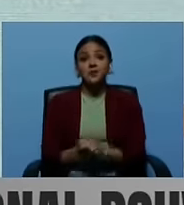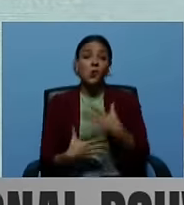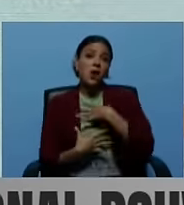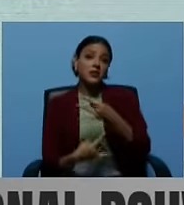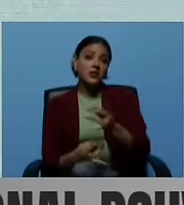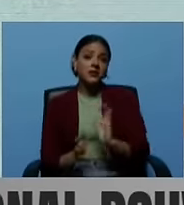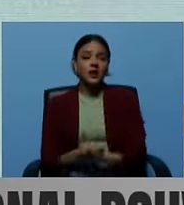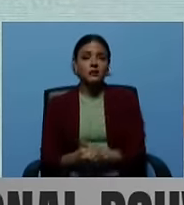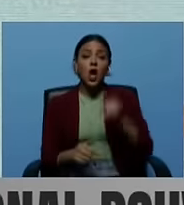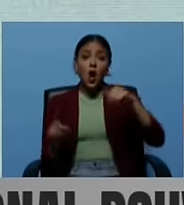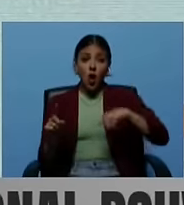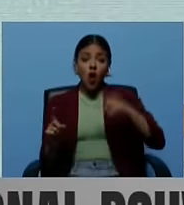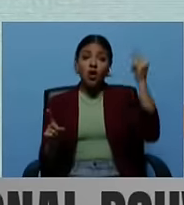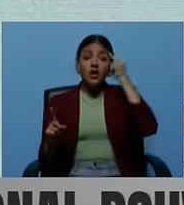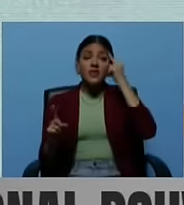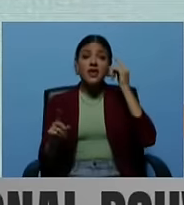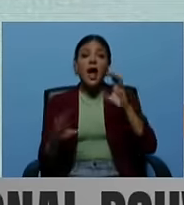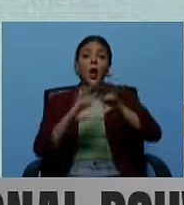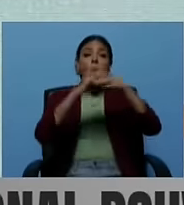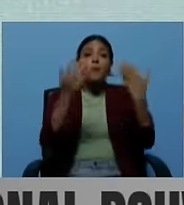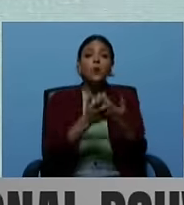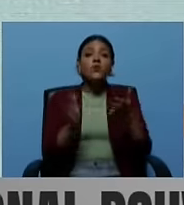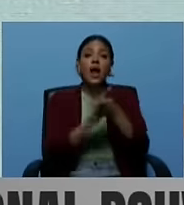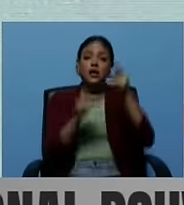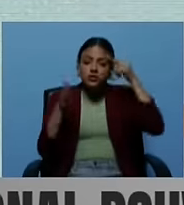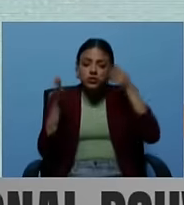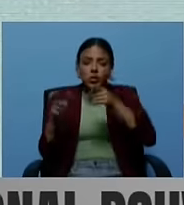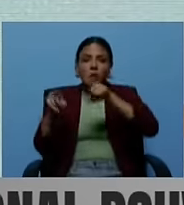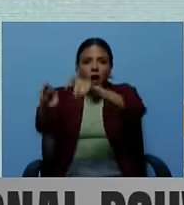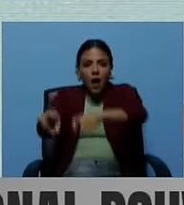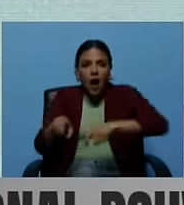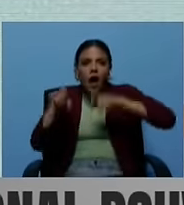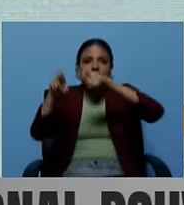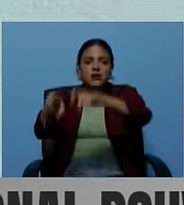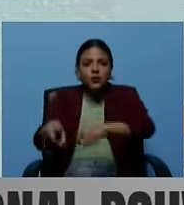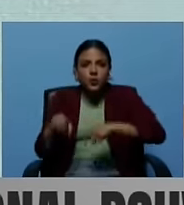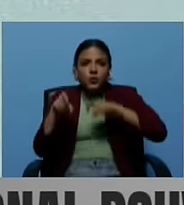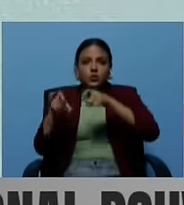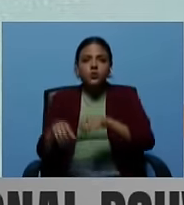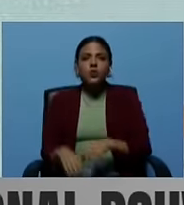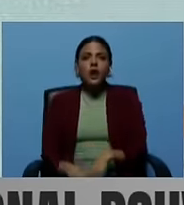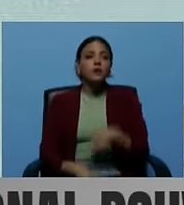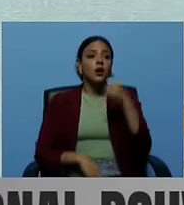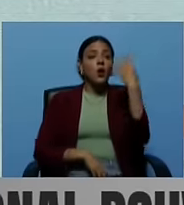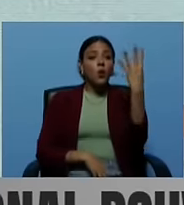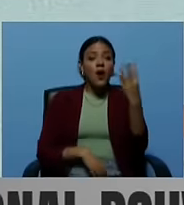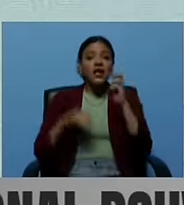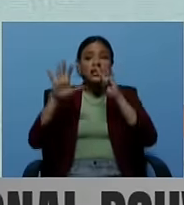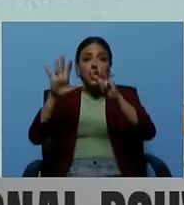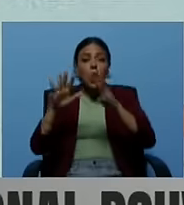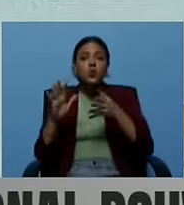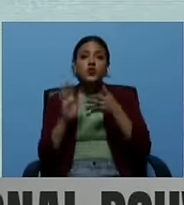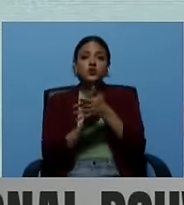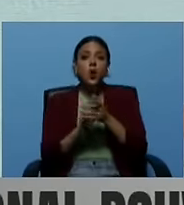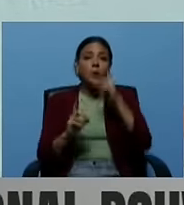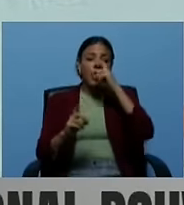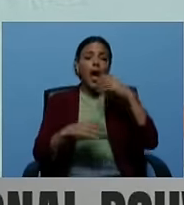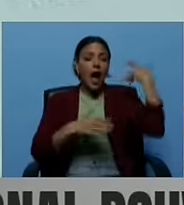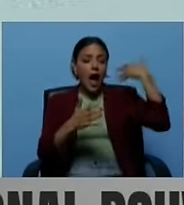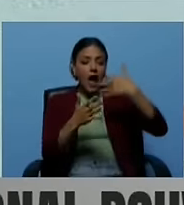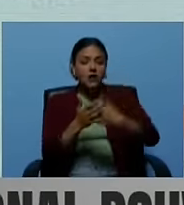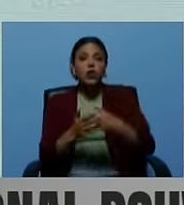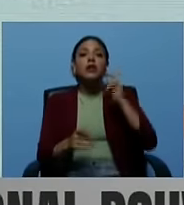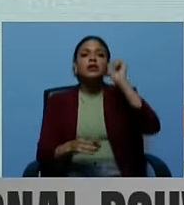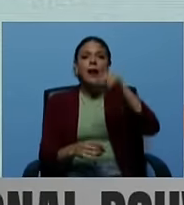Hoy es el Día Mundial de la Agricultura. Se cumplen 48 años de la siembra de Mao Zedong, pero también se